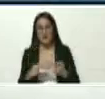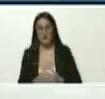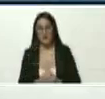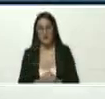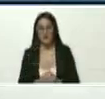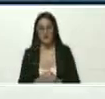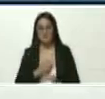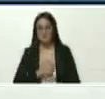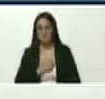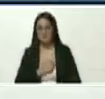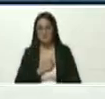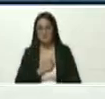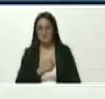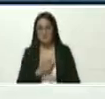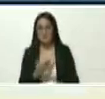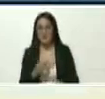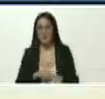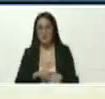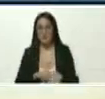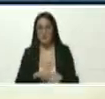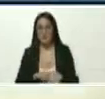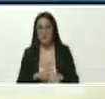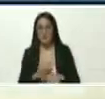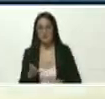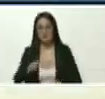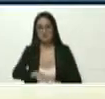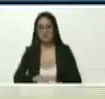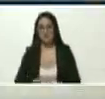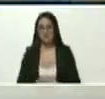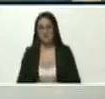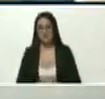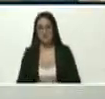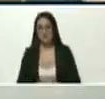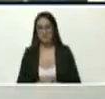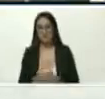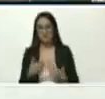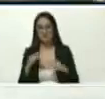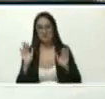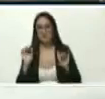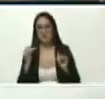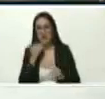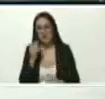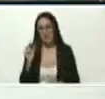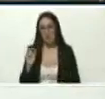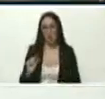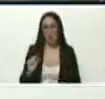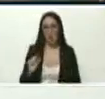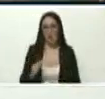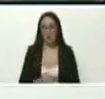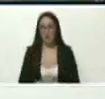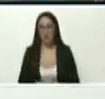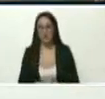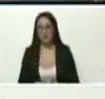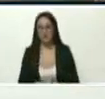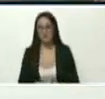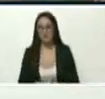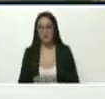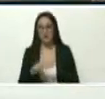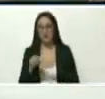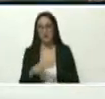que lamentablemente se fue muy temprano de esta vida. Lo tuvimos que despedir hace poco a nuestro hermano Mohamed Barkindo, ahí en